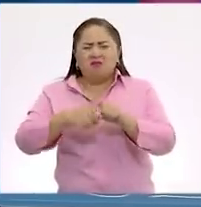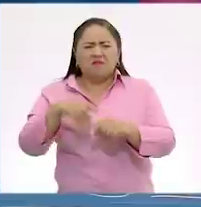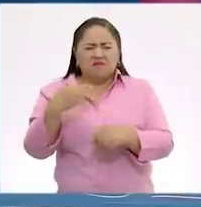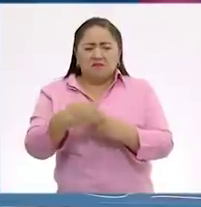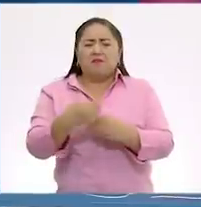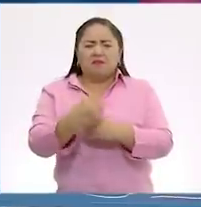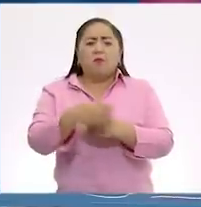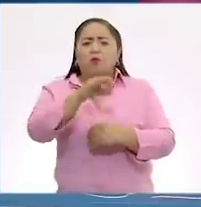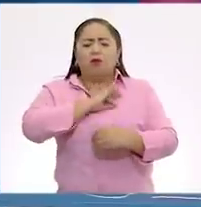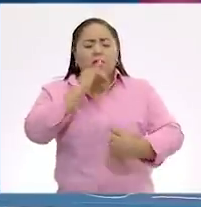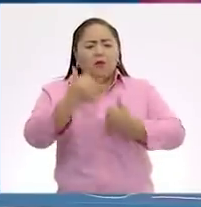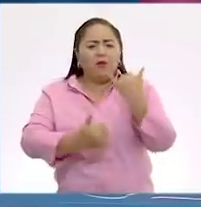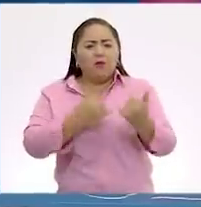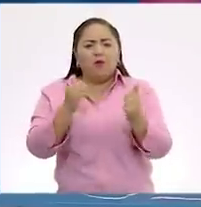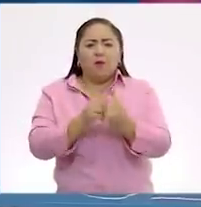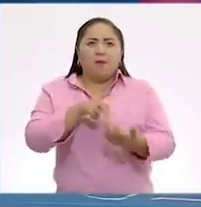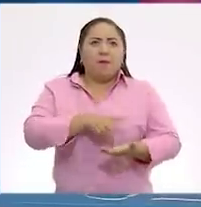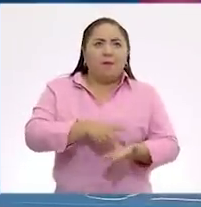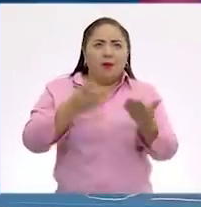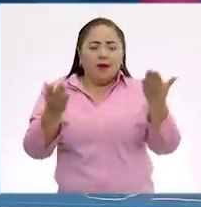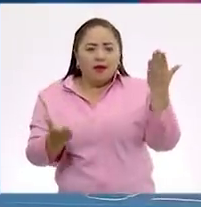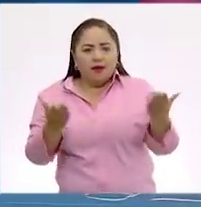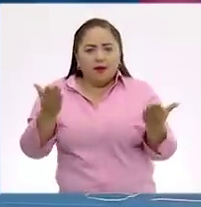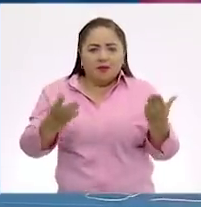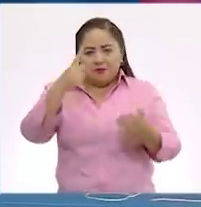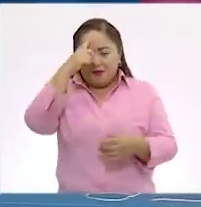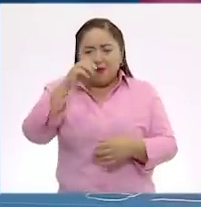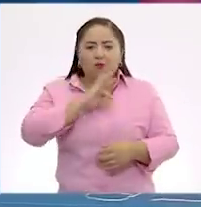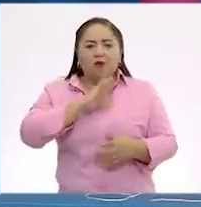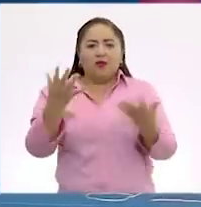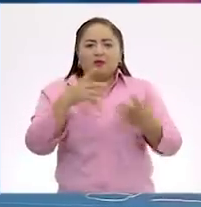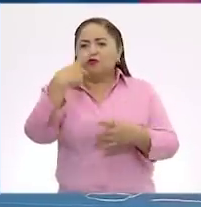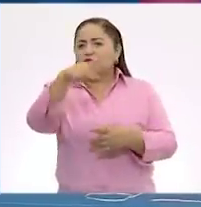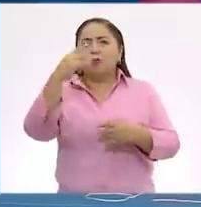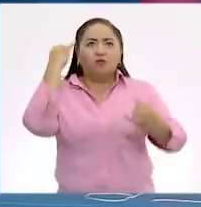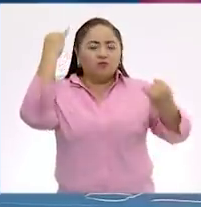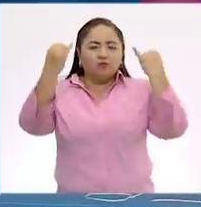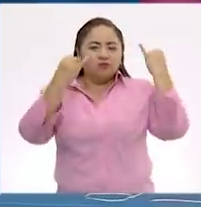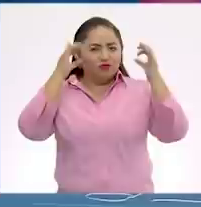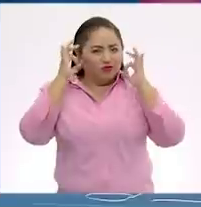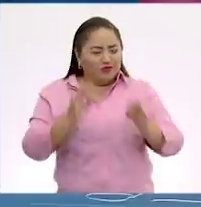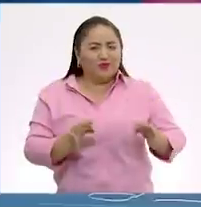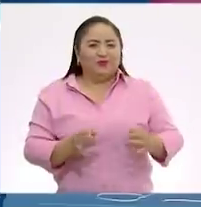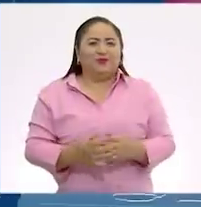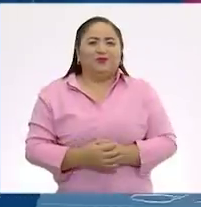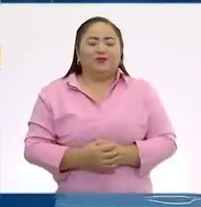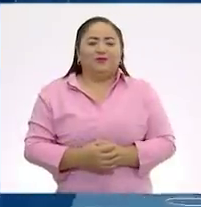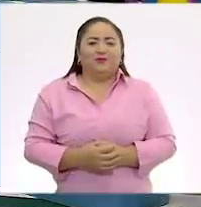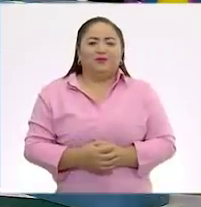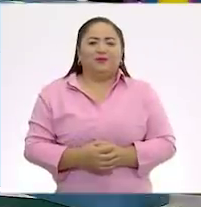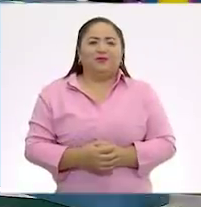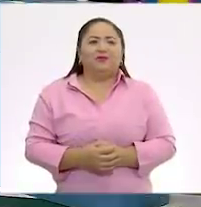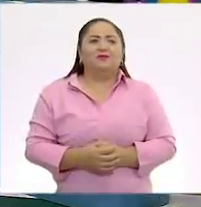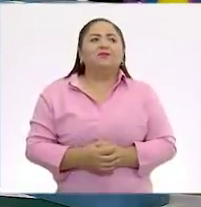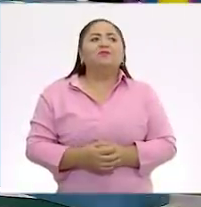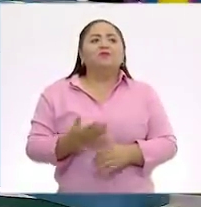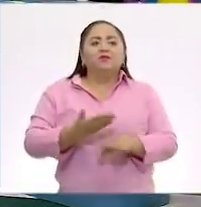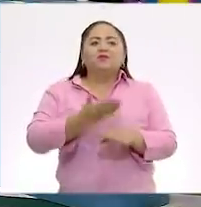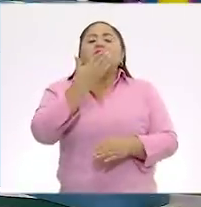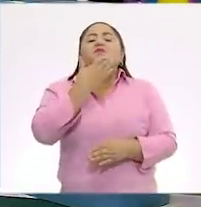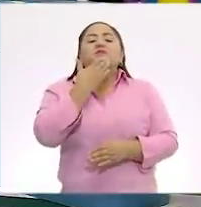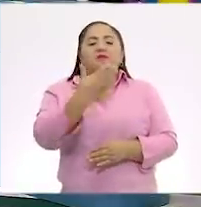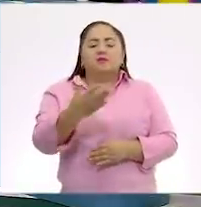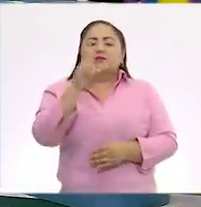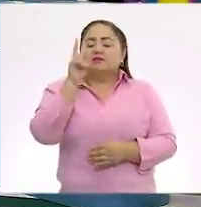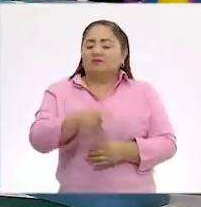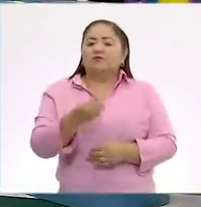y que puedes jugar con el peso y el equilibrio para lograr tu propia creación original. Muy bien, pues fue